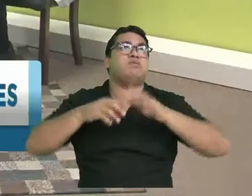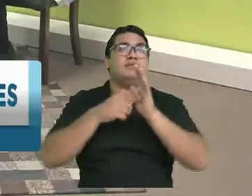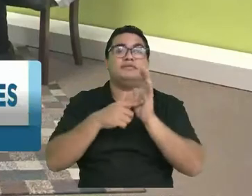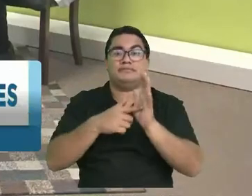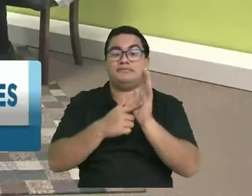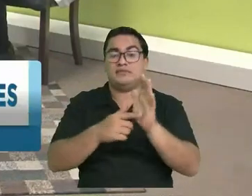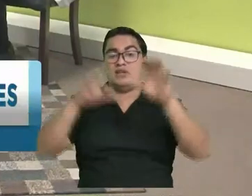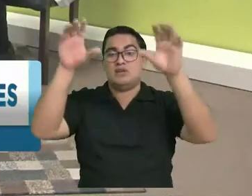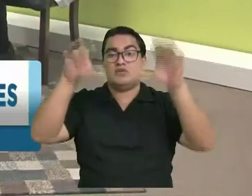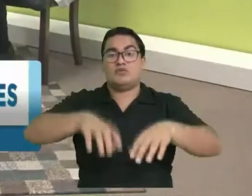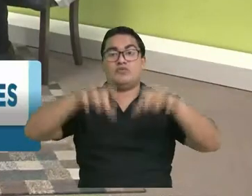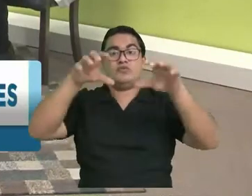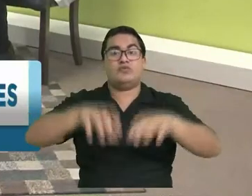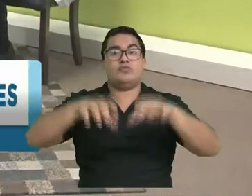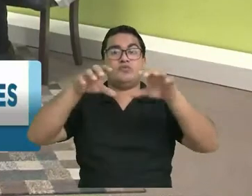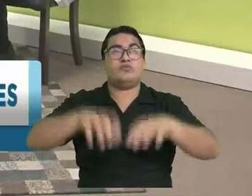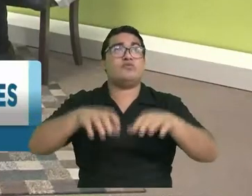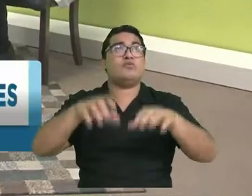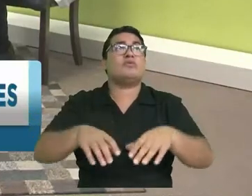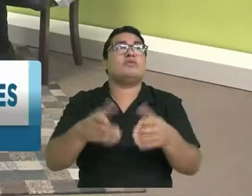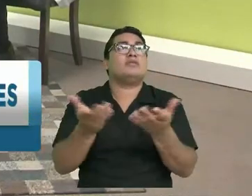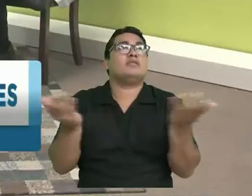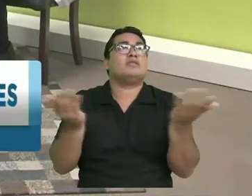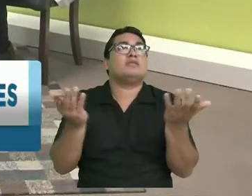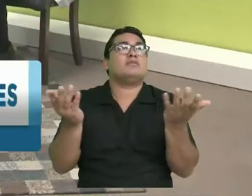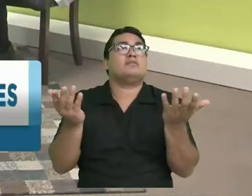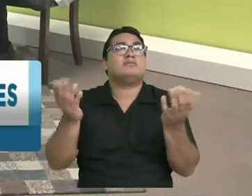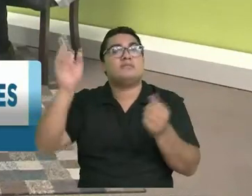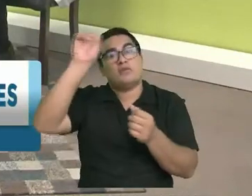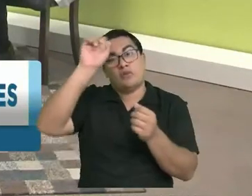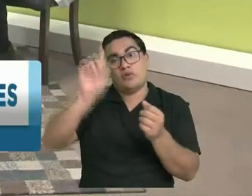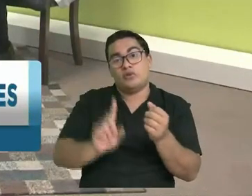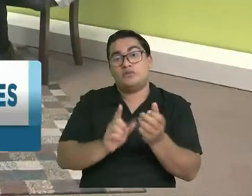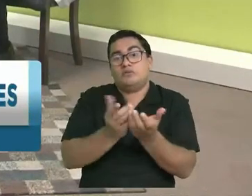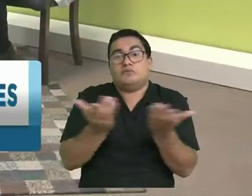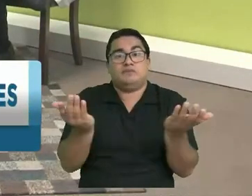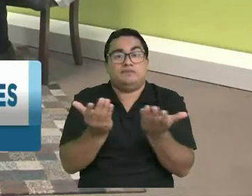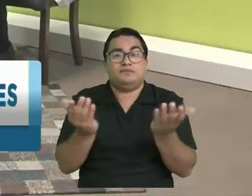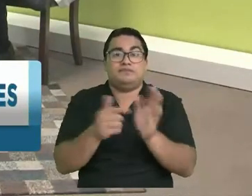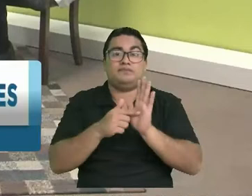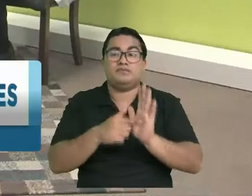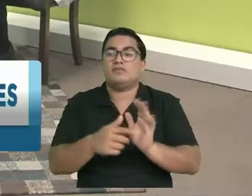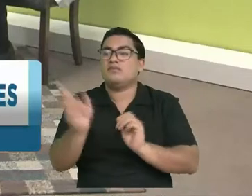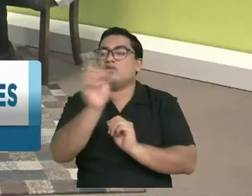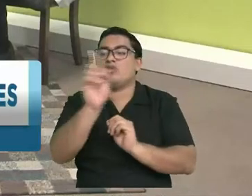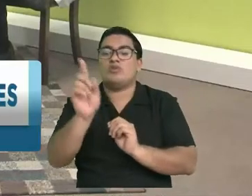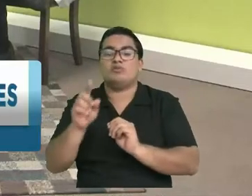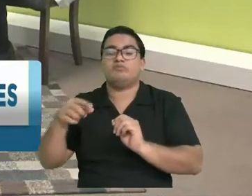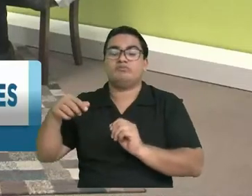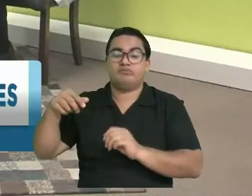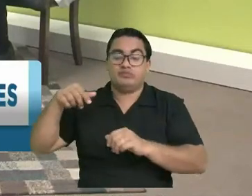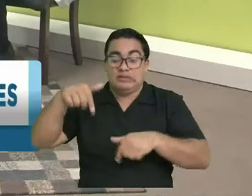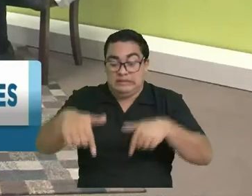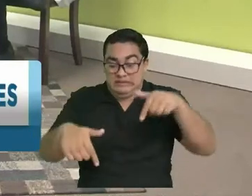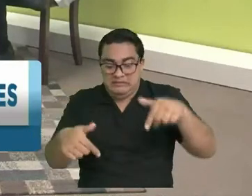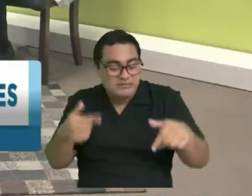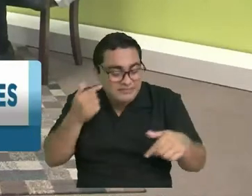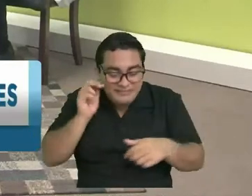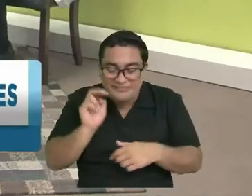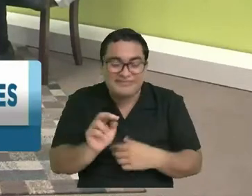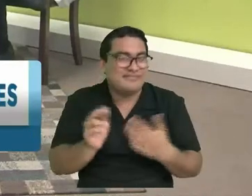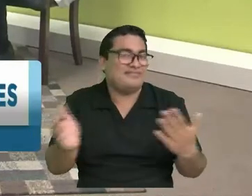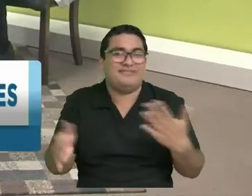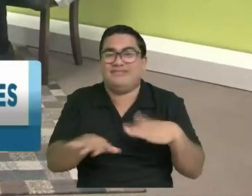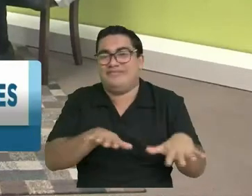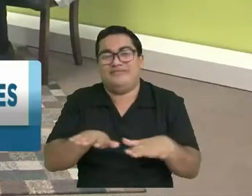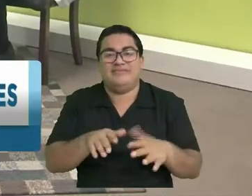lluvioso. Ahorita que estamos en época de invierno. Que no sabemos a veces a ciencia cierta dónde ponemos el pie. Cuando hay un charco, puede